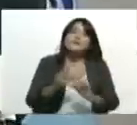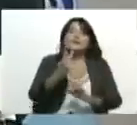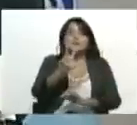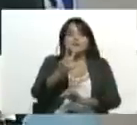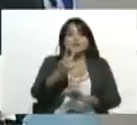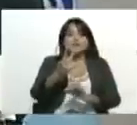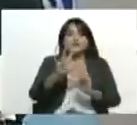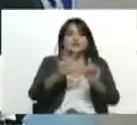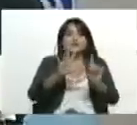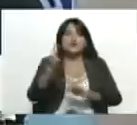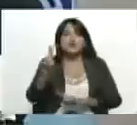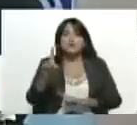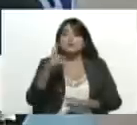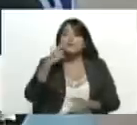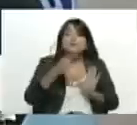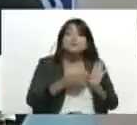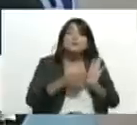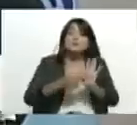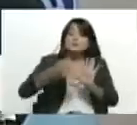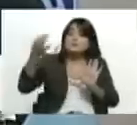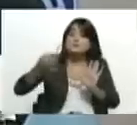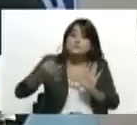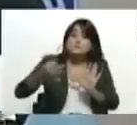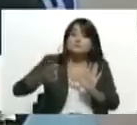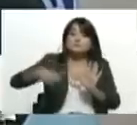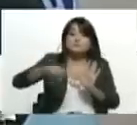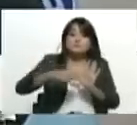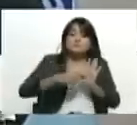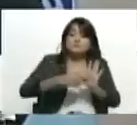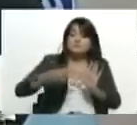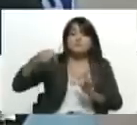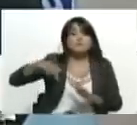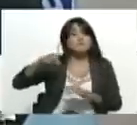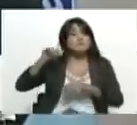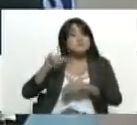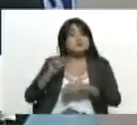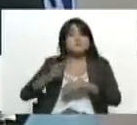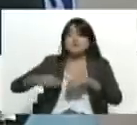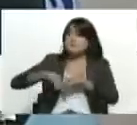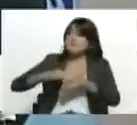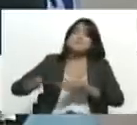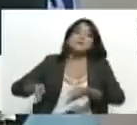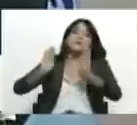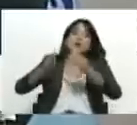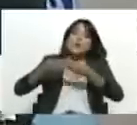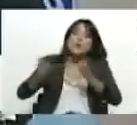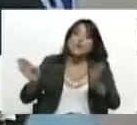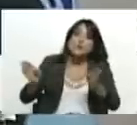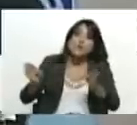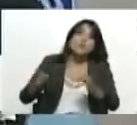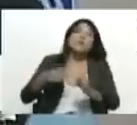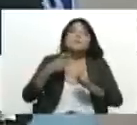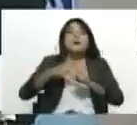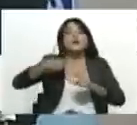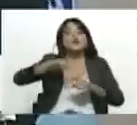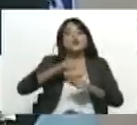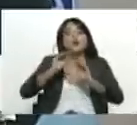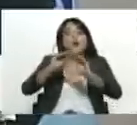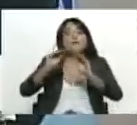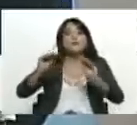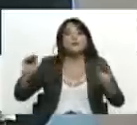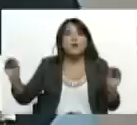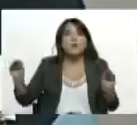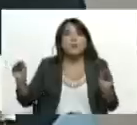dar ese ejemplo a lo interno y siempre hago el llamado a la población a la comunidad nosotros tenemos un programa